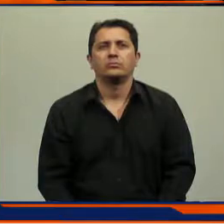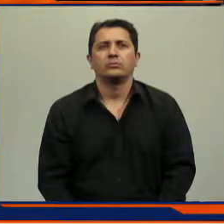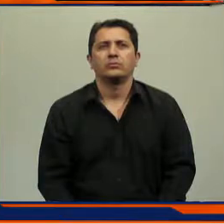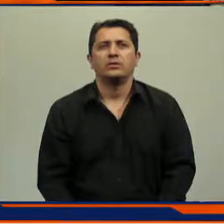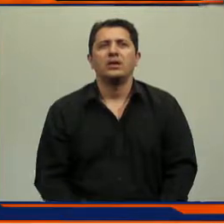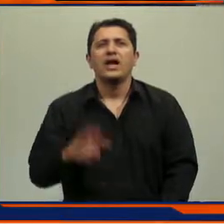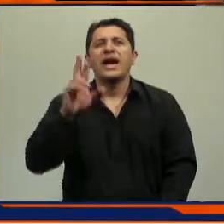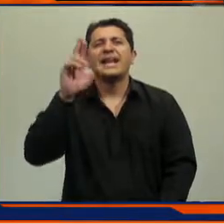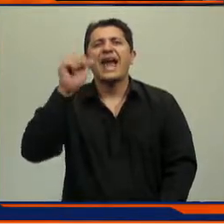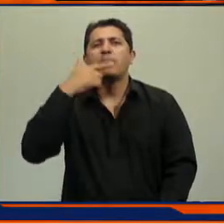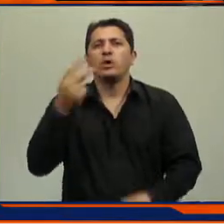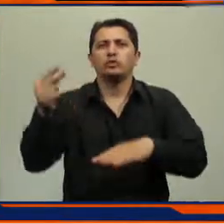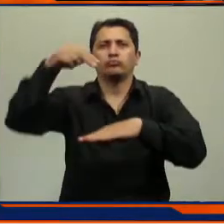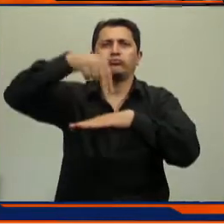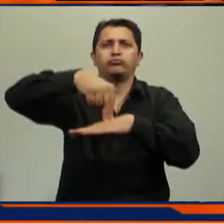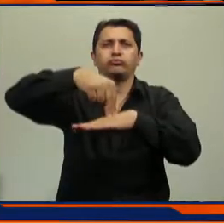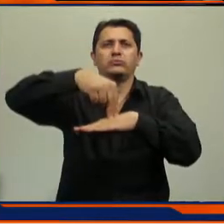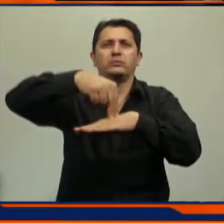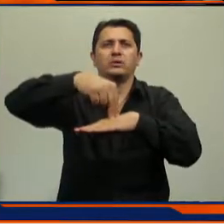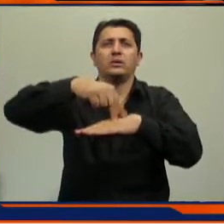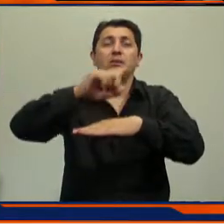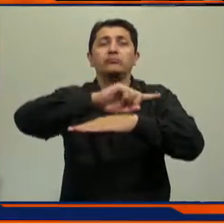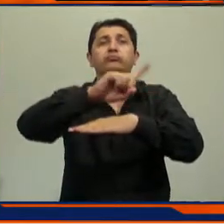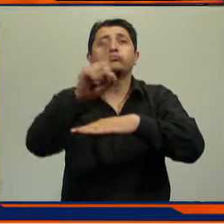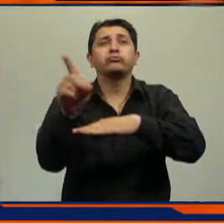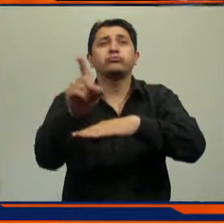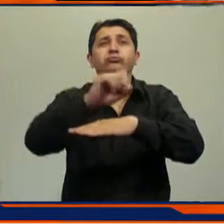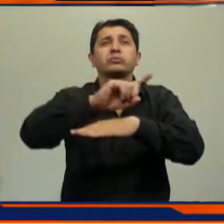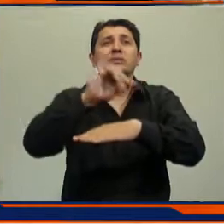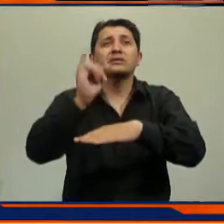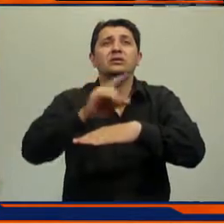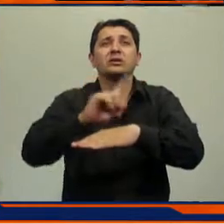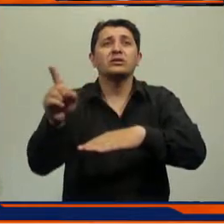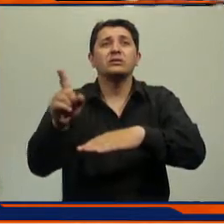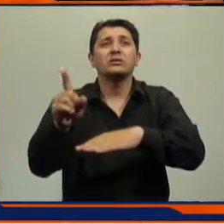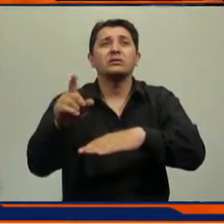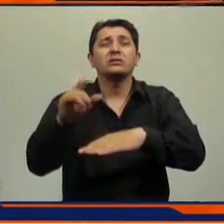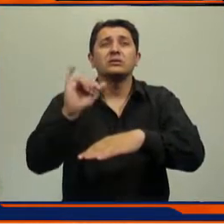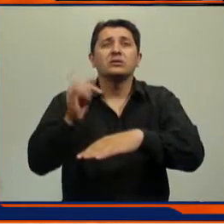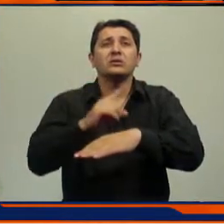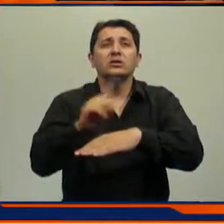Sube Rico Ramos. Veremos si da o no da. Da o no da.